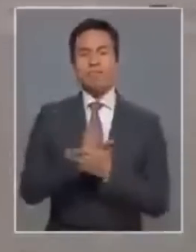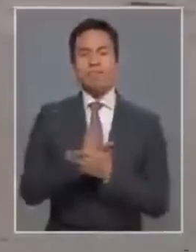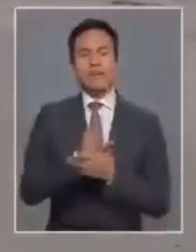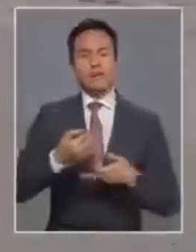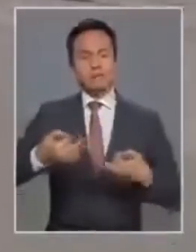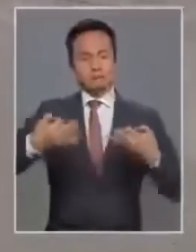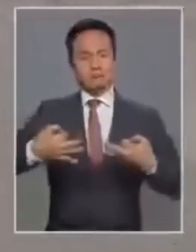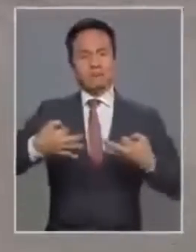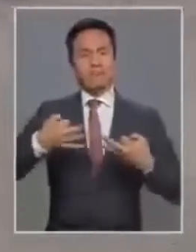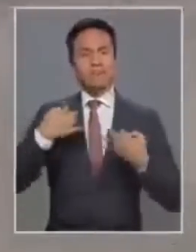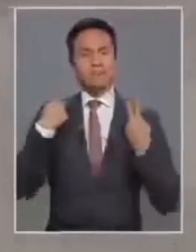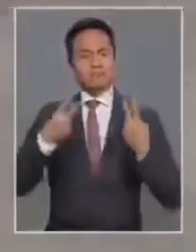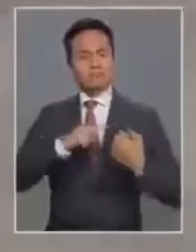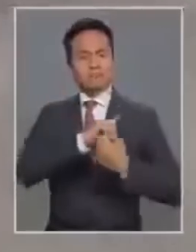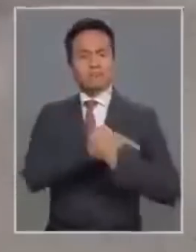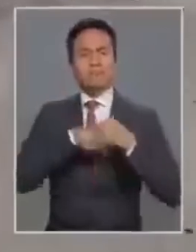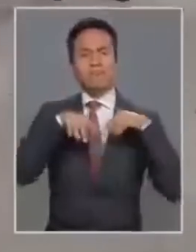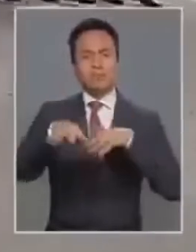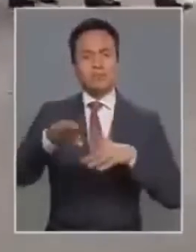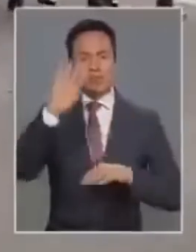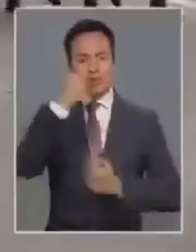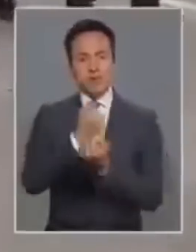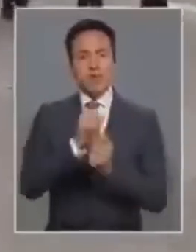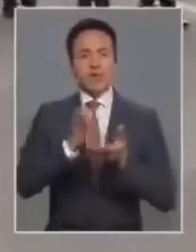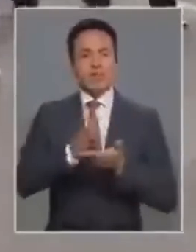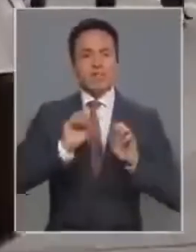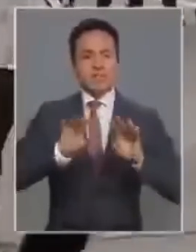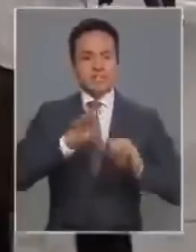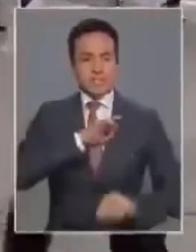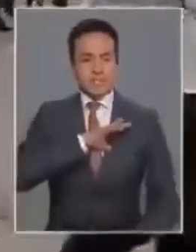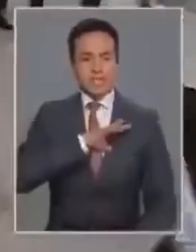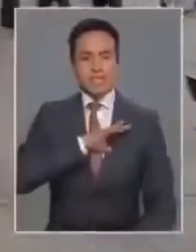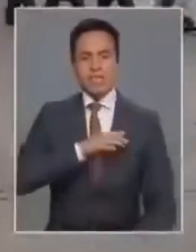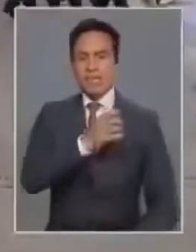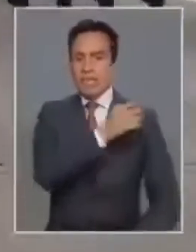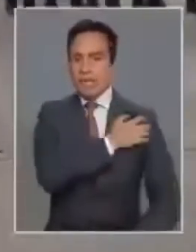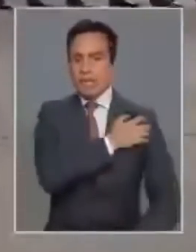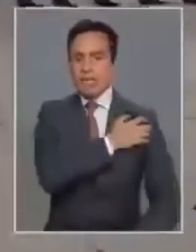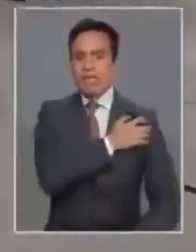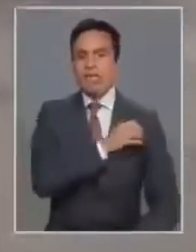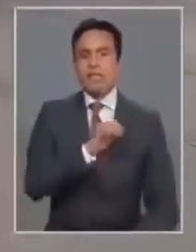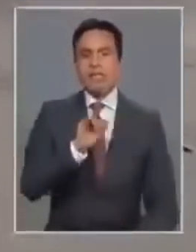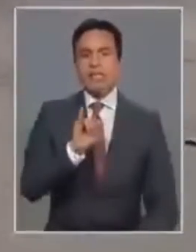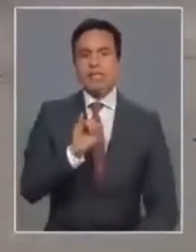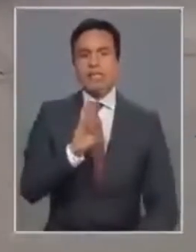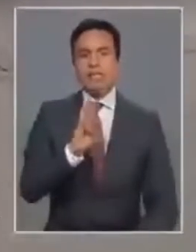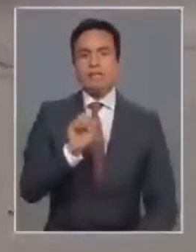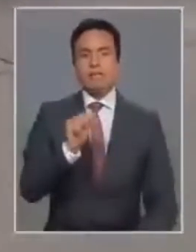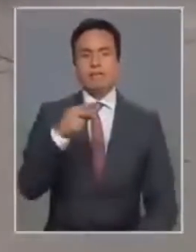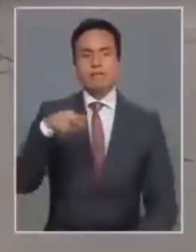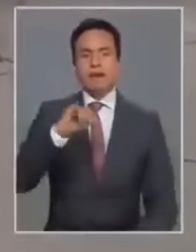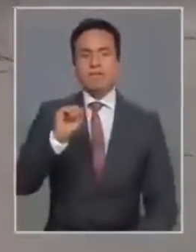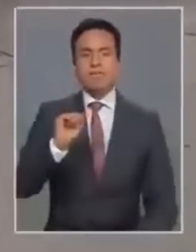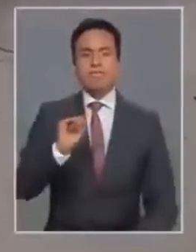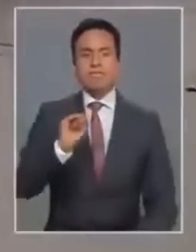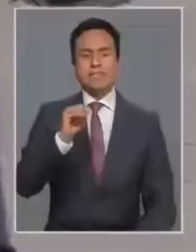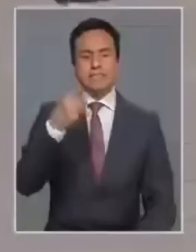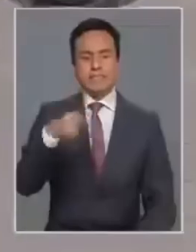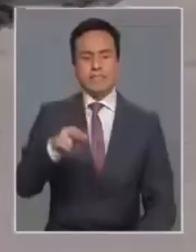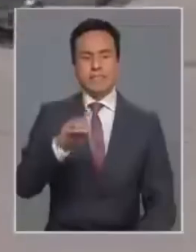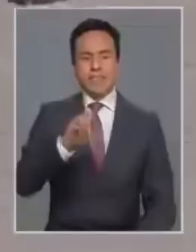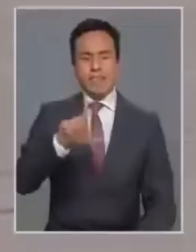Gallarda presentación, la Escuela de Carabineros de Chile, del general Carlos Ibáñez del Campo. Carabineros,